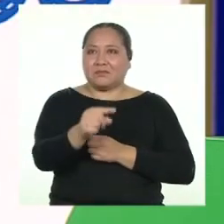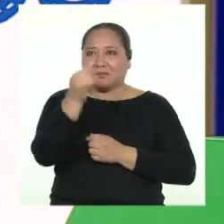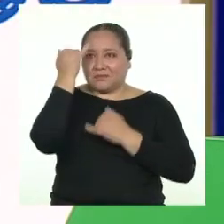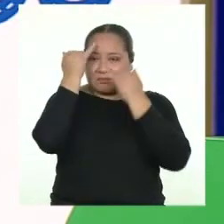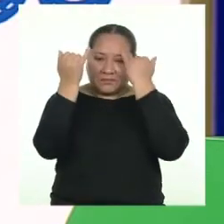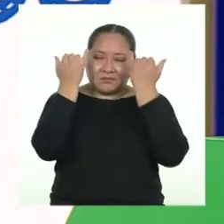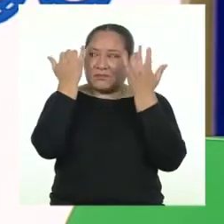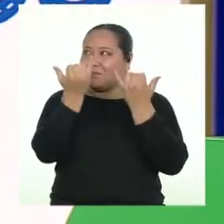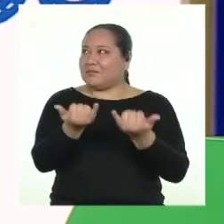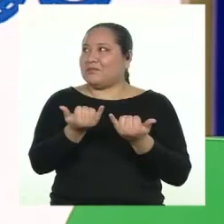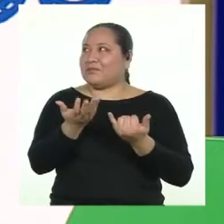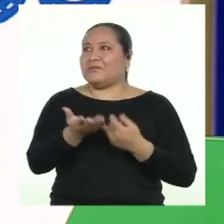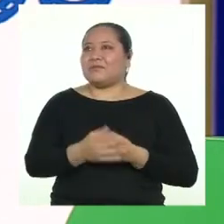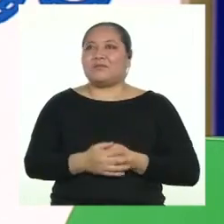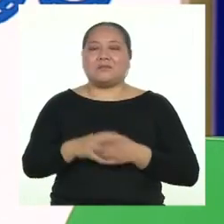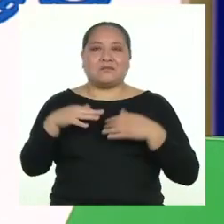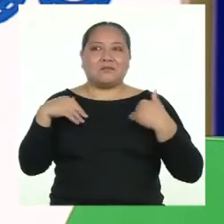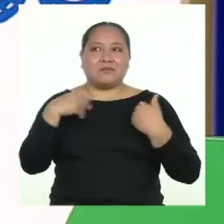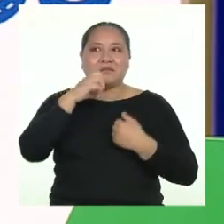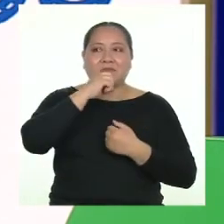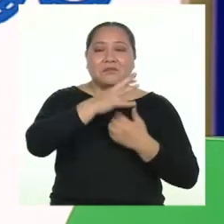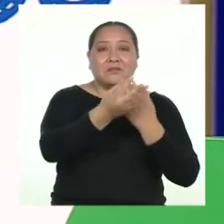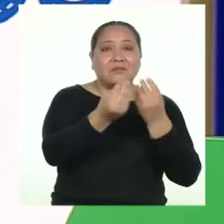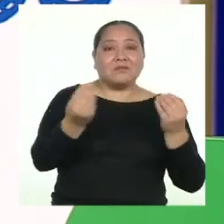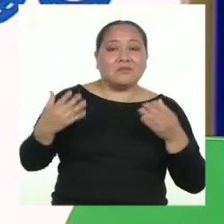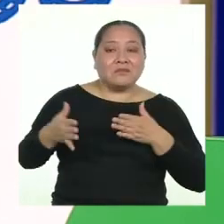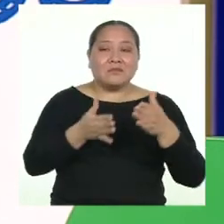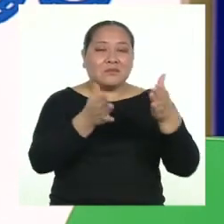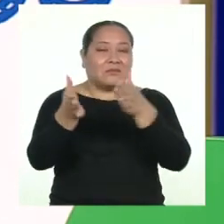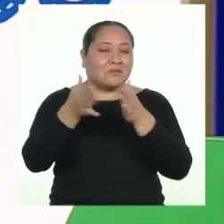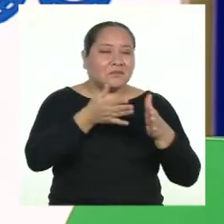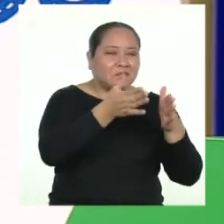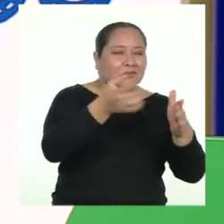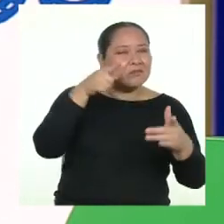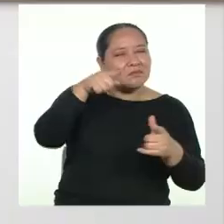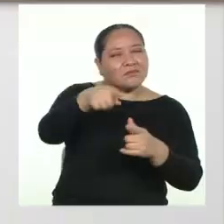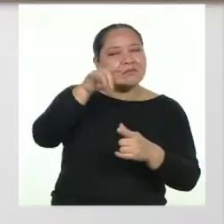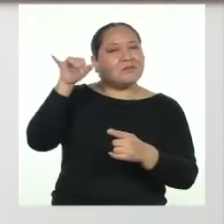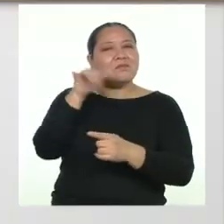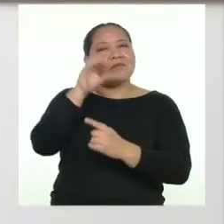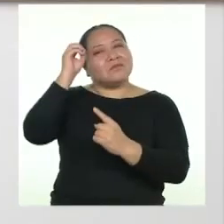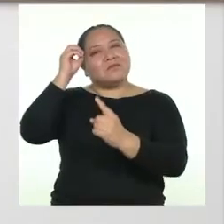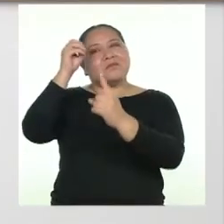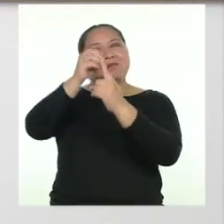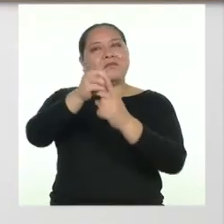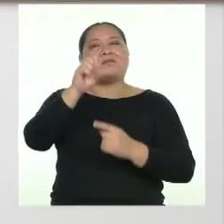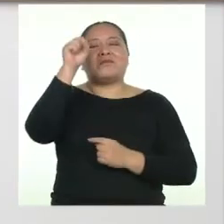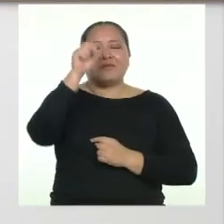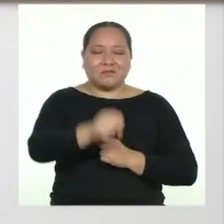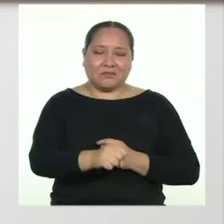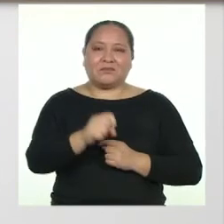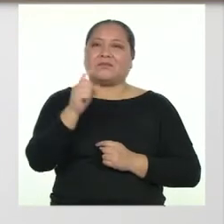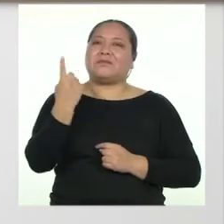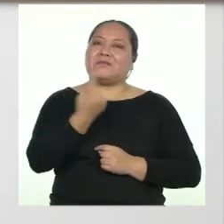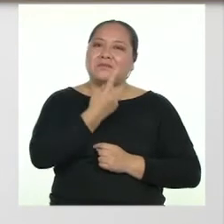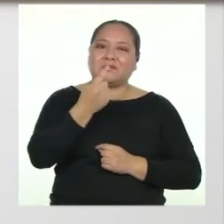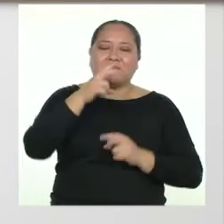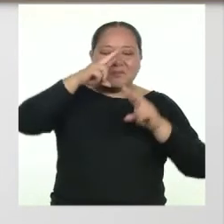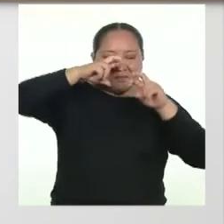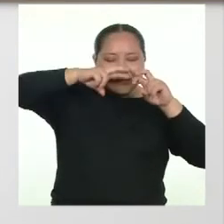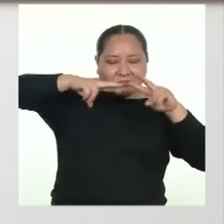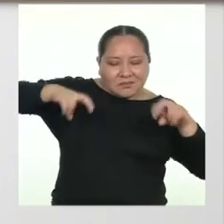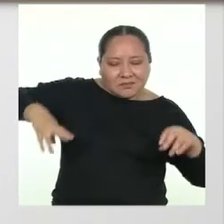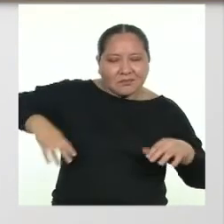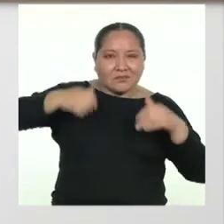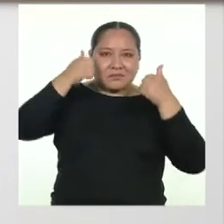la actividad de hoy, podemos decir que hay muchos caminos para alcanzar un mismo objetivo. Sí, solo debemos analizar bien